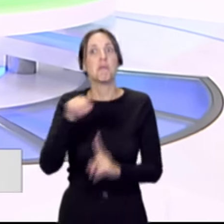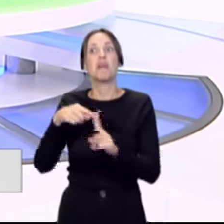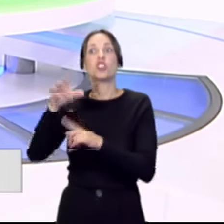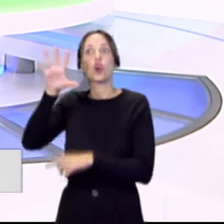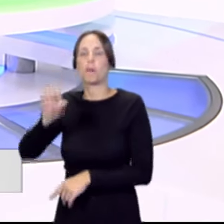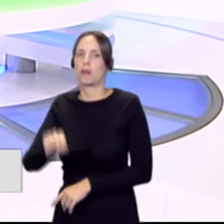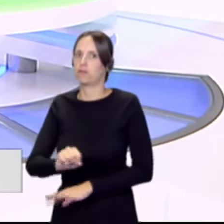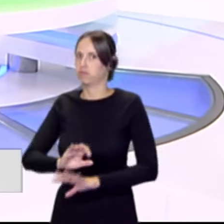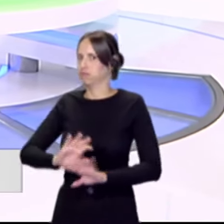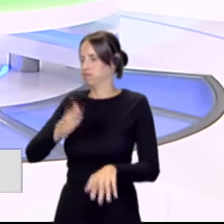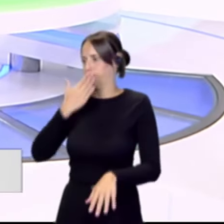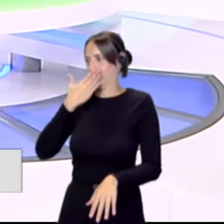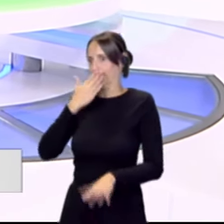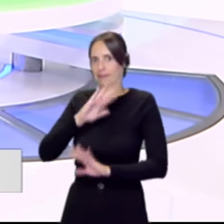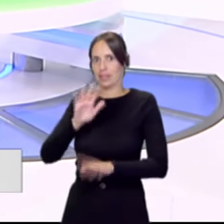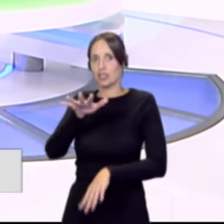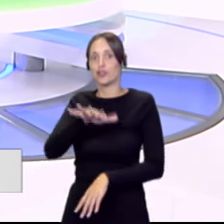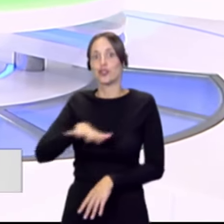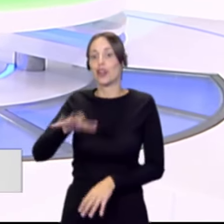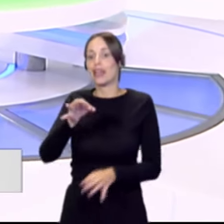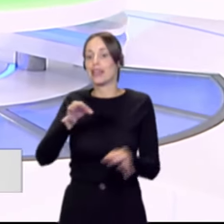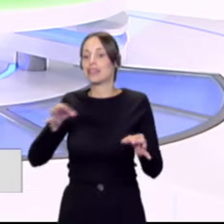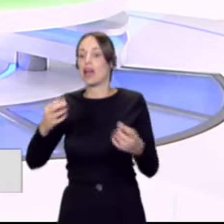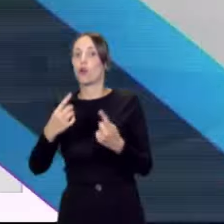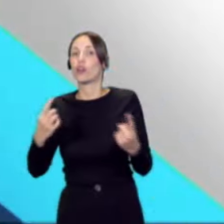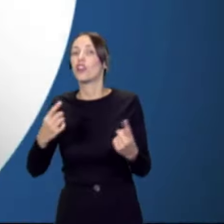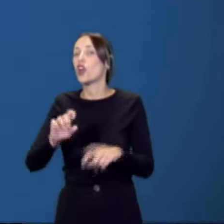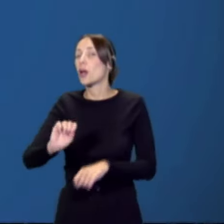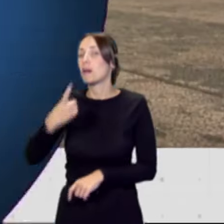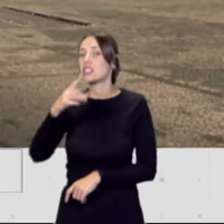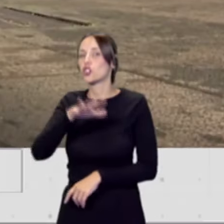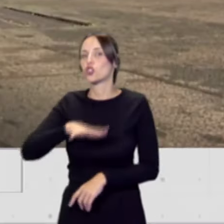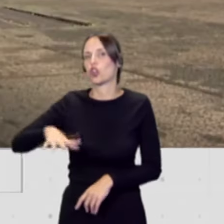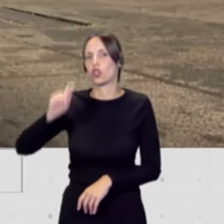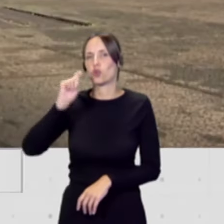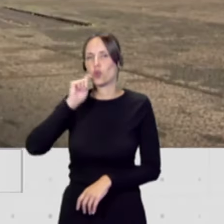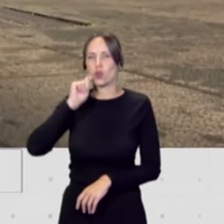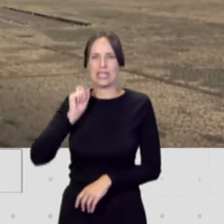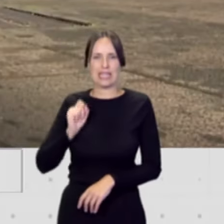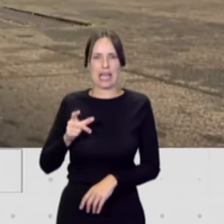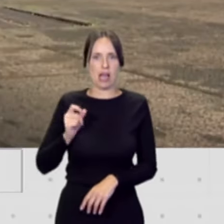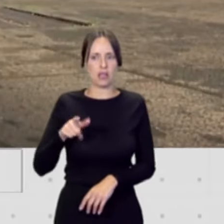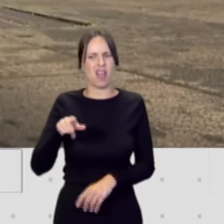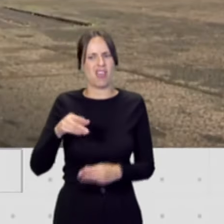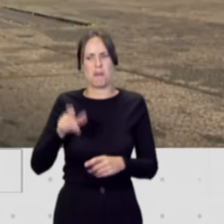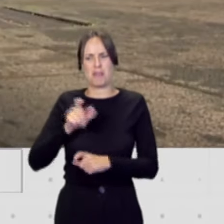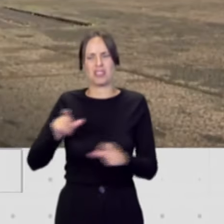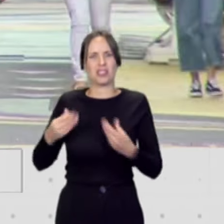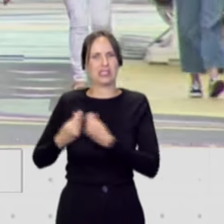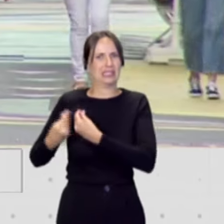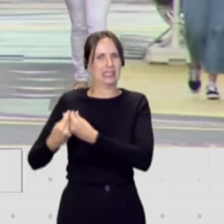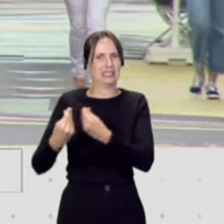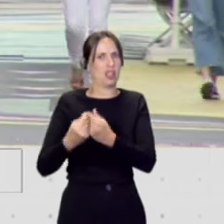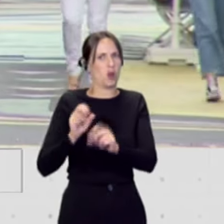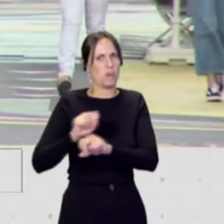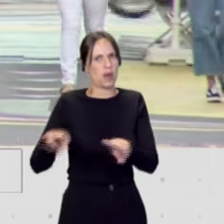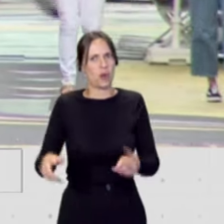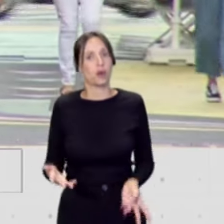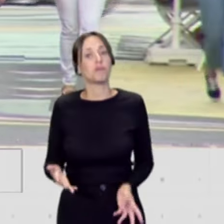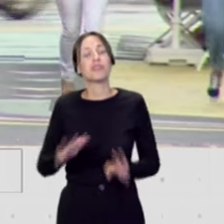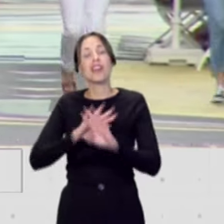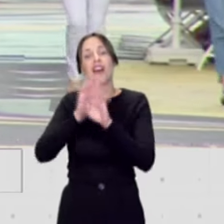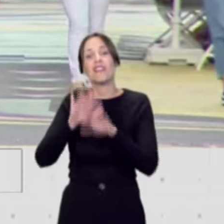zonas de las islas, sobre todo en las zonas turísticas, que son las más tensionadas. Al final, ¿sabes lo que pasa? Que se habla mucho